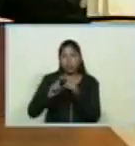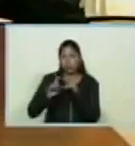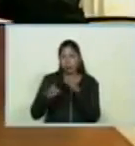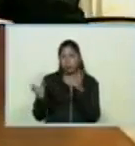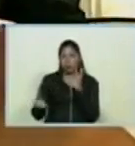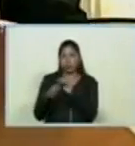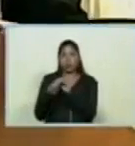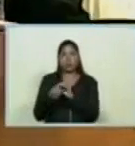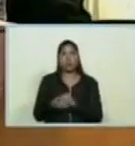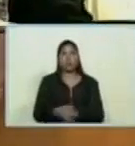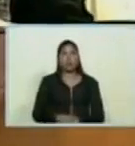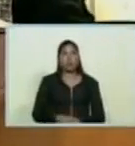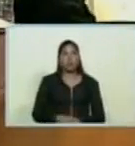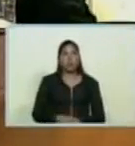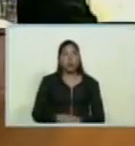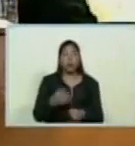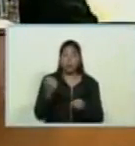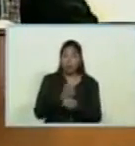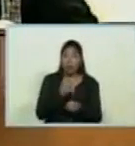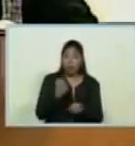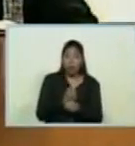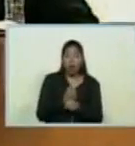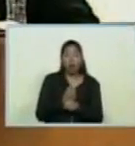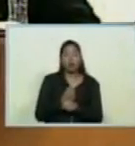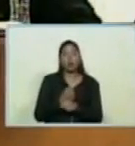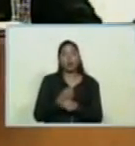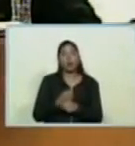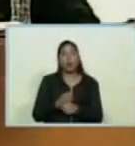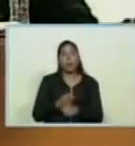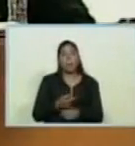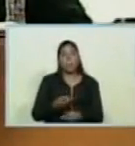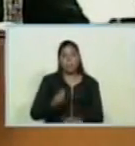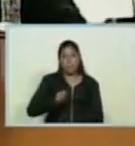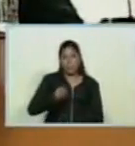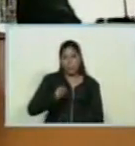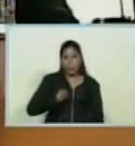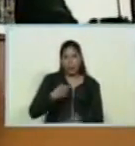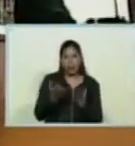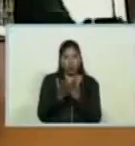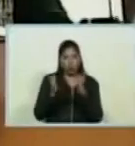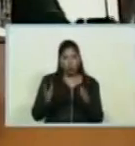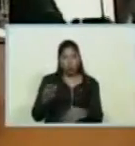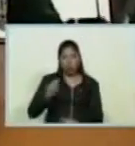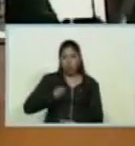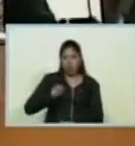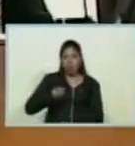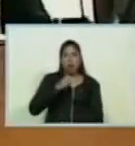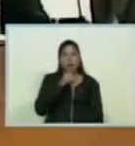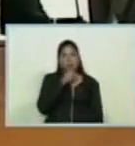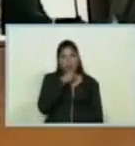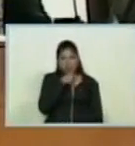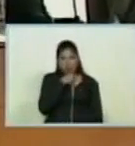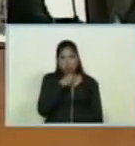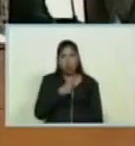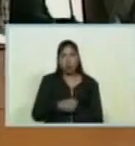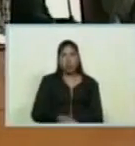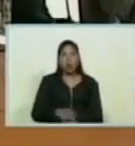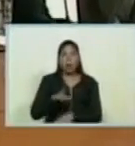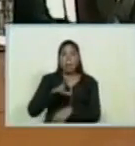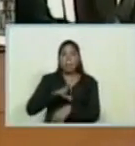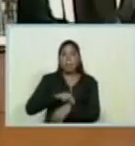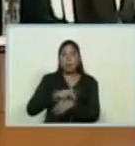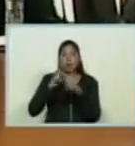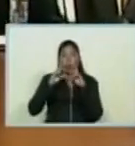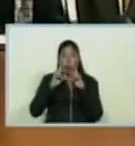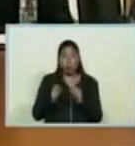emprendimiento socioproductivo, tarjeta de misiones, pensiones, becas estudiantiles, atención médica especializada,